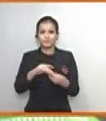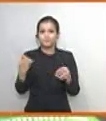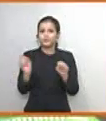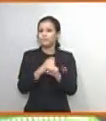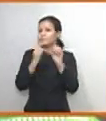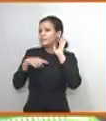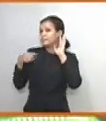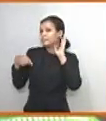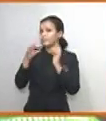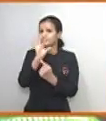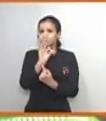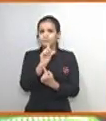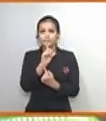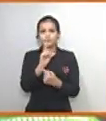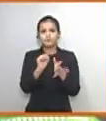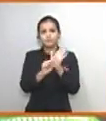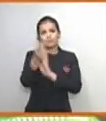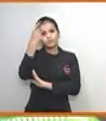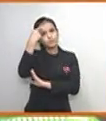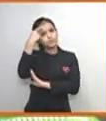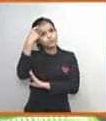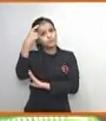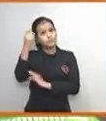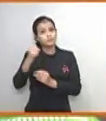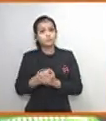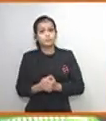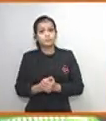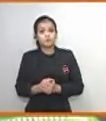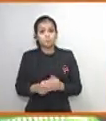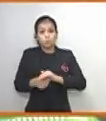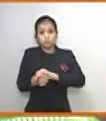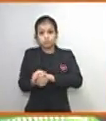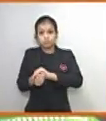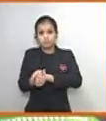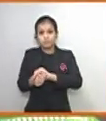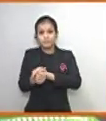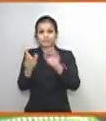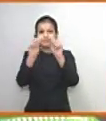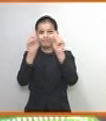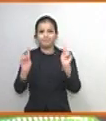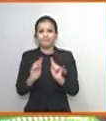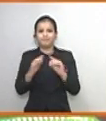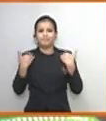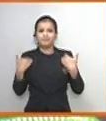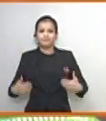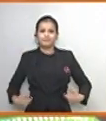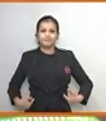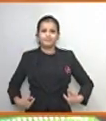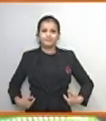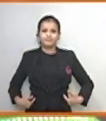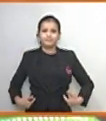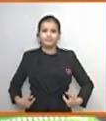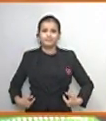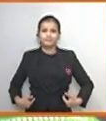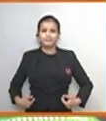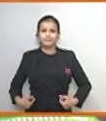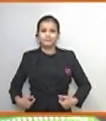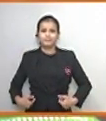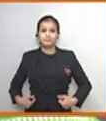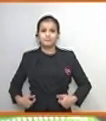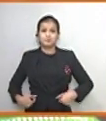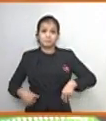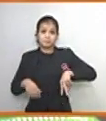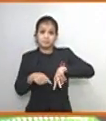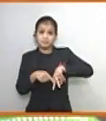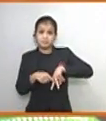número ganador en la diaria es el 91 con su símbolo de sueños tortuga. En el cuadro del cuerpo lo podemos ubicar justamente en la ingle